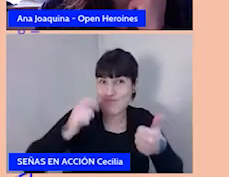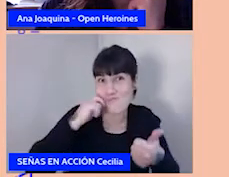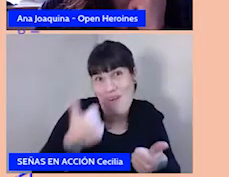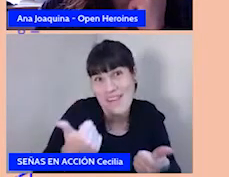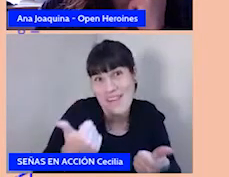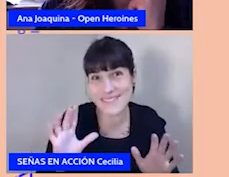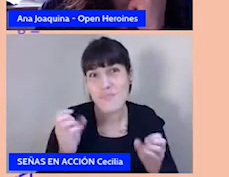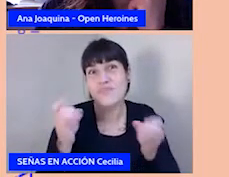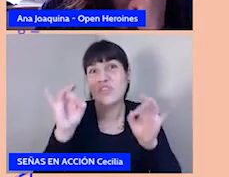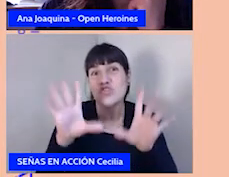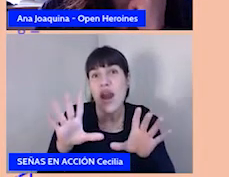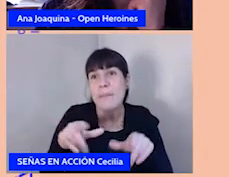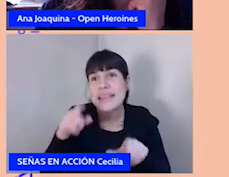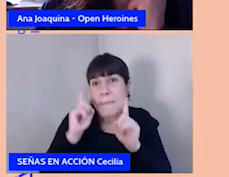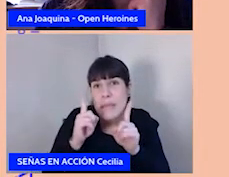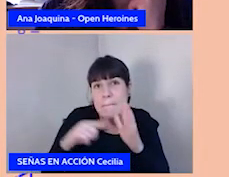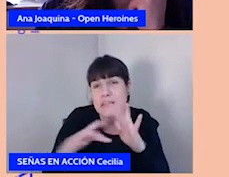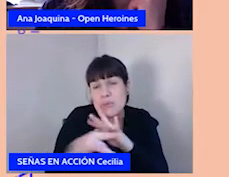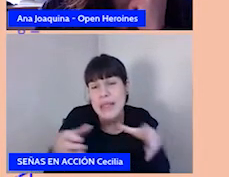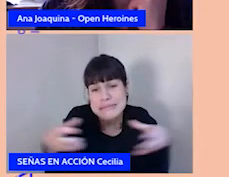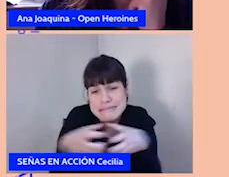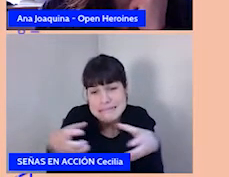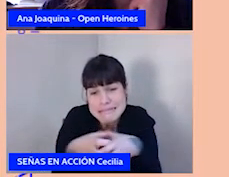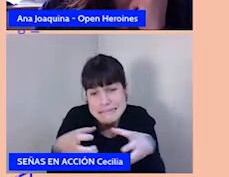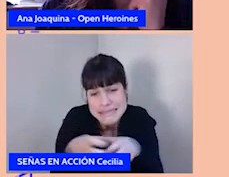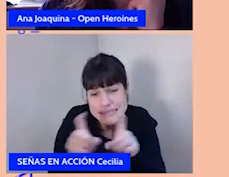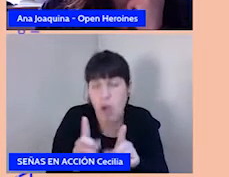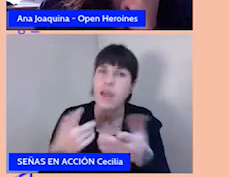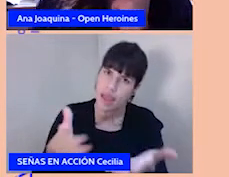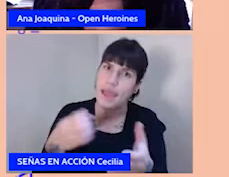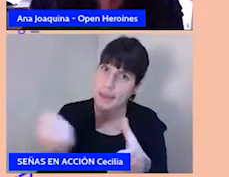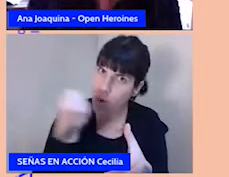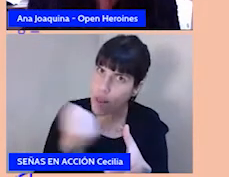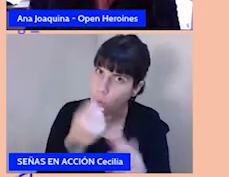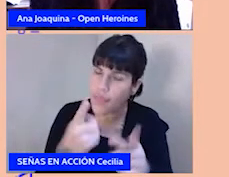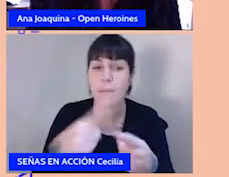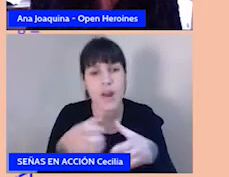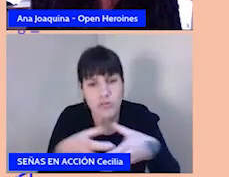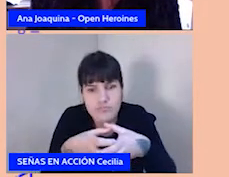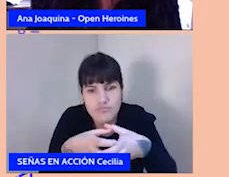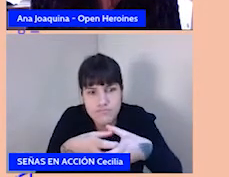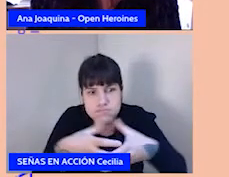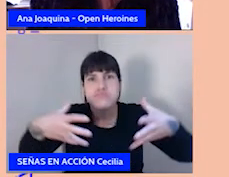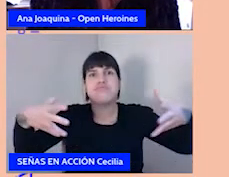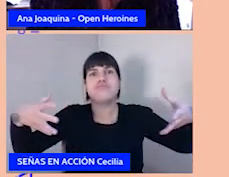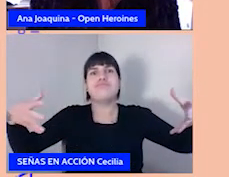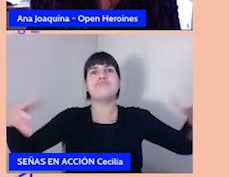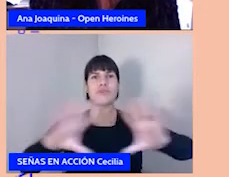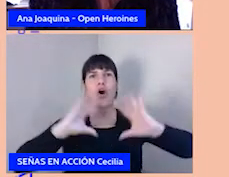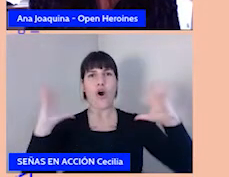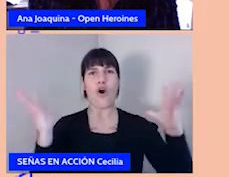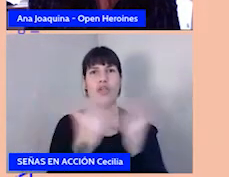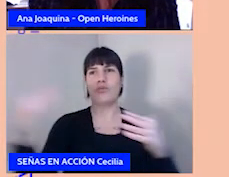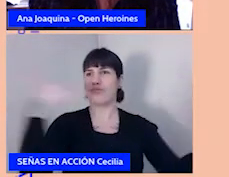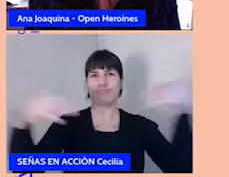en tu ciudad, que si bien es súper importante, el poder expandir, ¿no? E ir un poco más allá. Así que bueno,